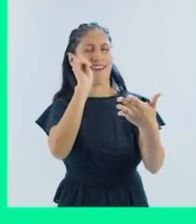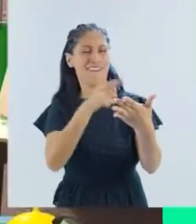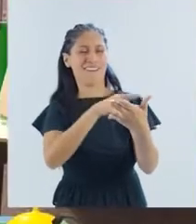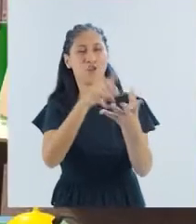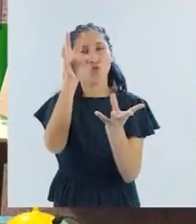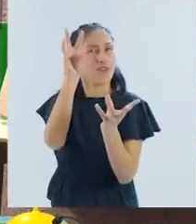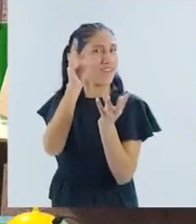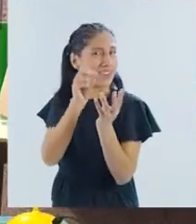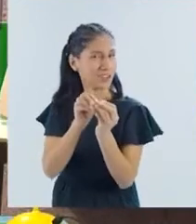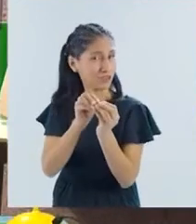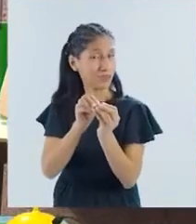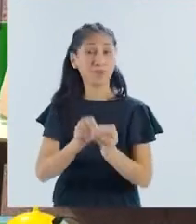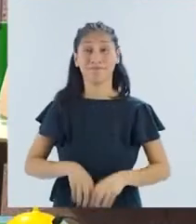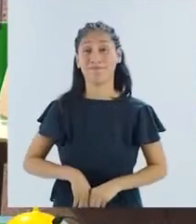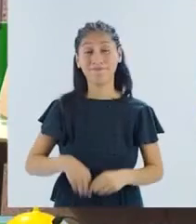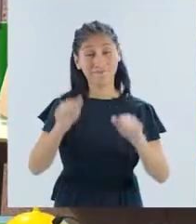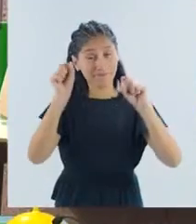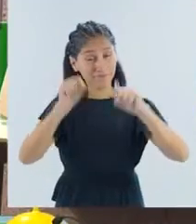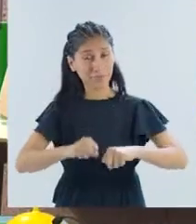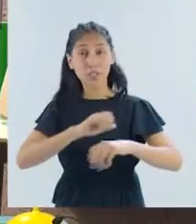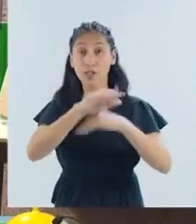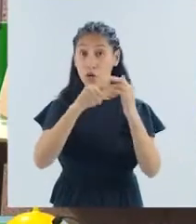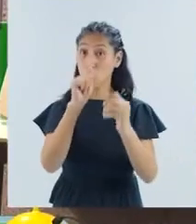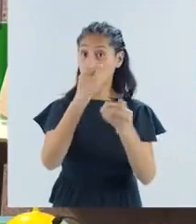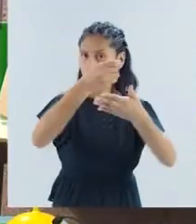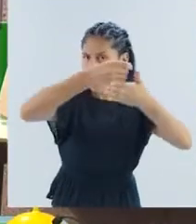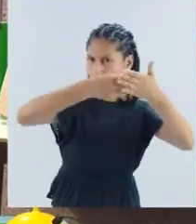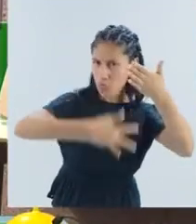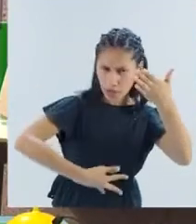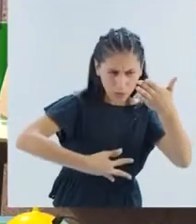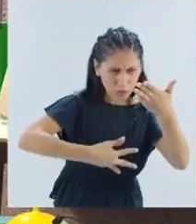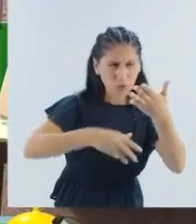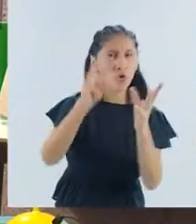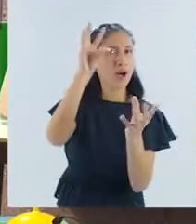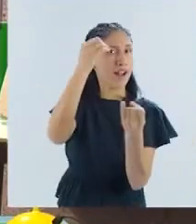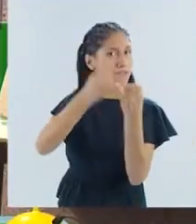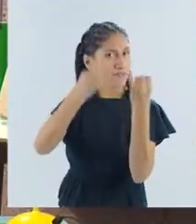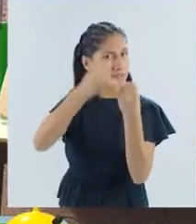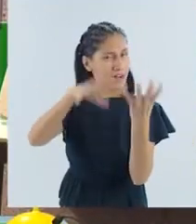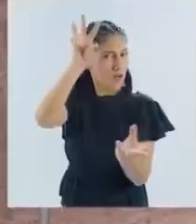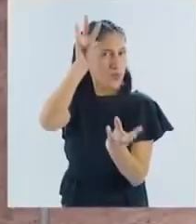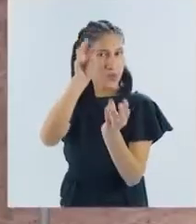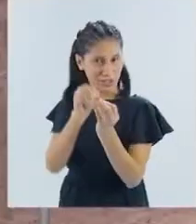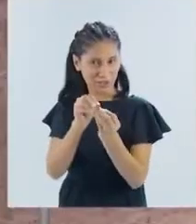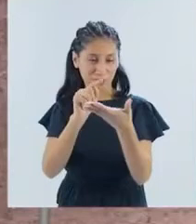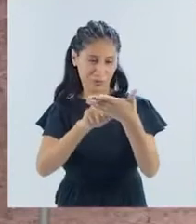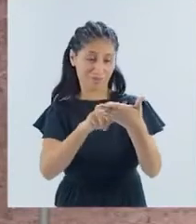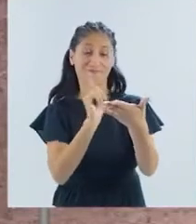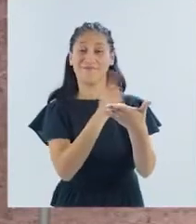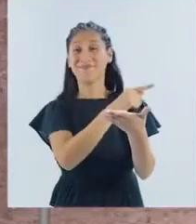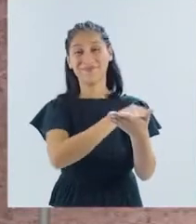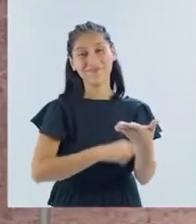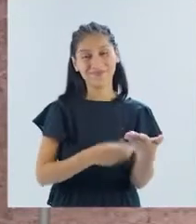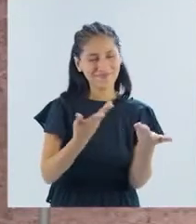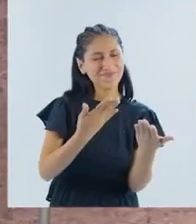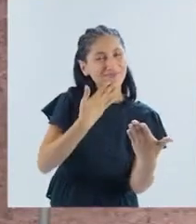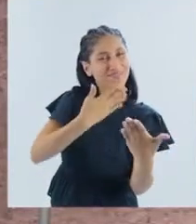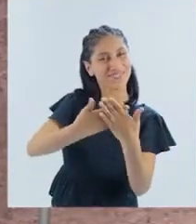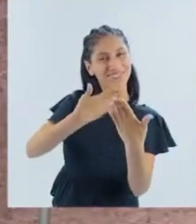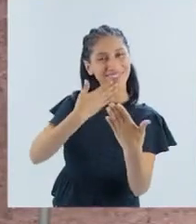anteriores. Finalmente está la conclusión, que sintetiza todo el contenido del texto. Así es.